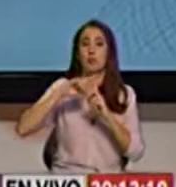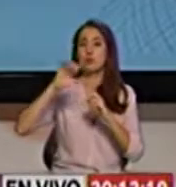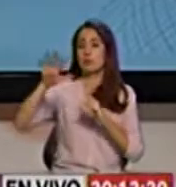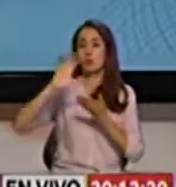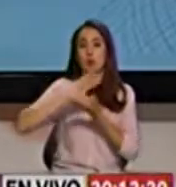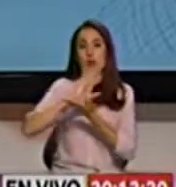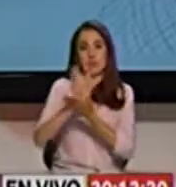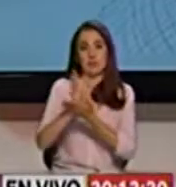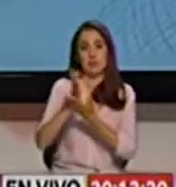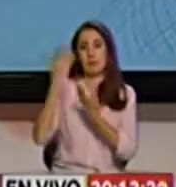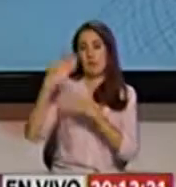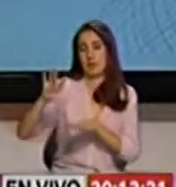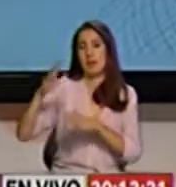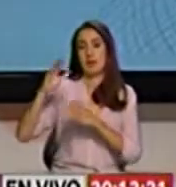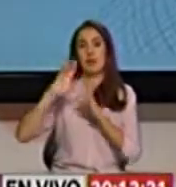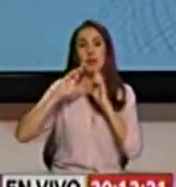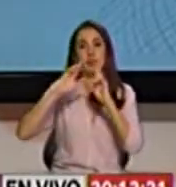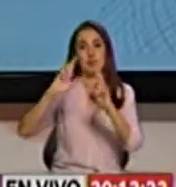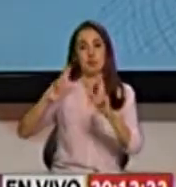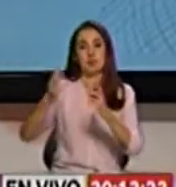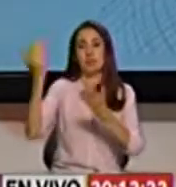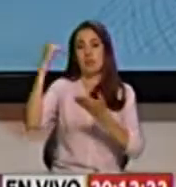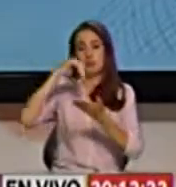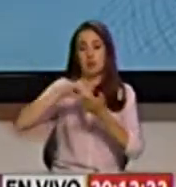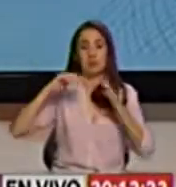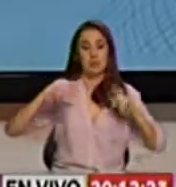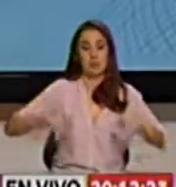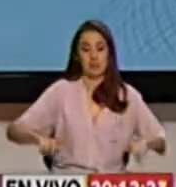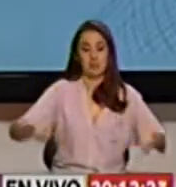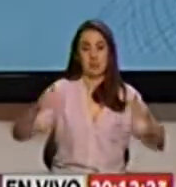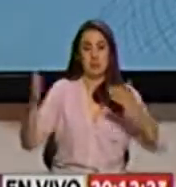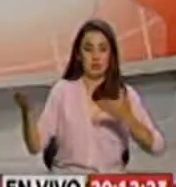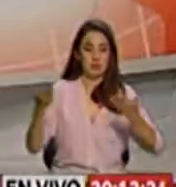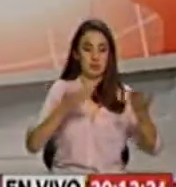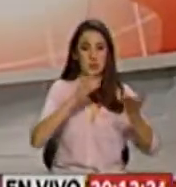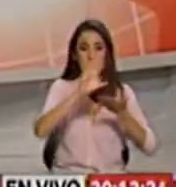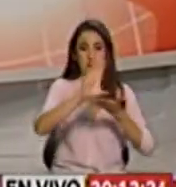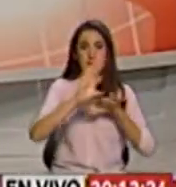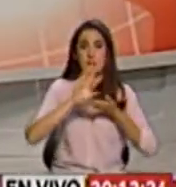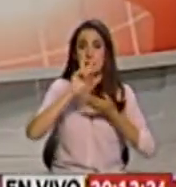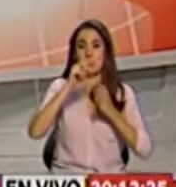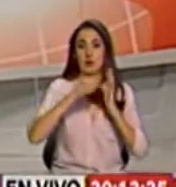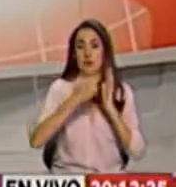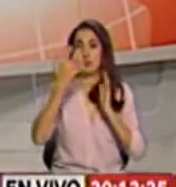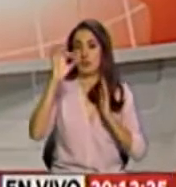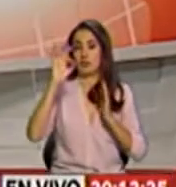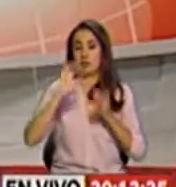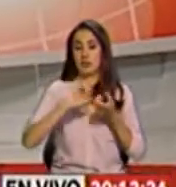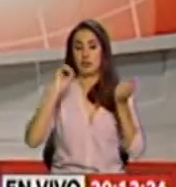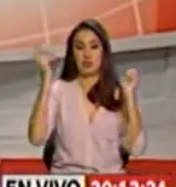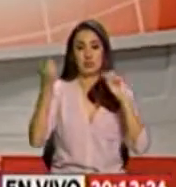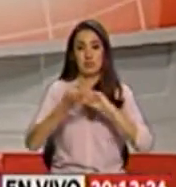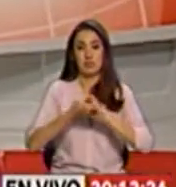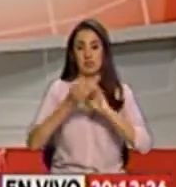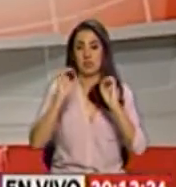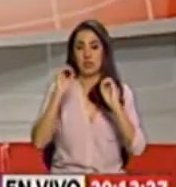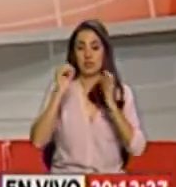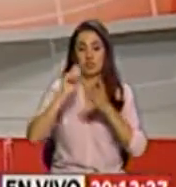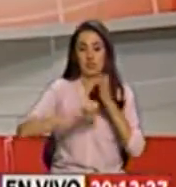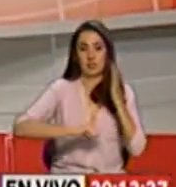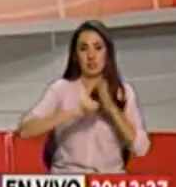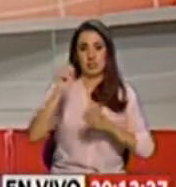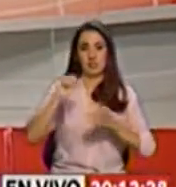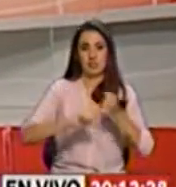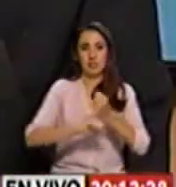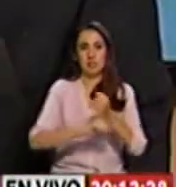Legislativo podría ya remitir de nuevo al Poder Ejecutivo el tema de la proforma para poder modificar y eventualmente fortalecer el